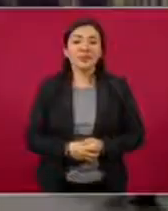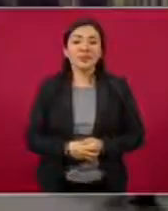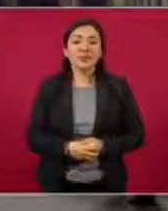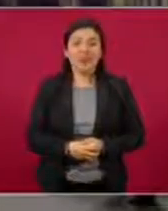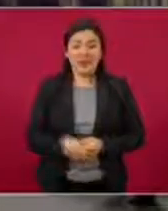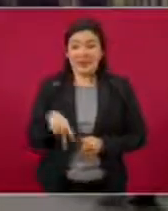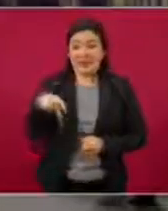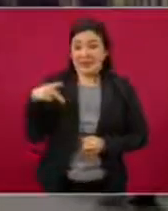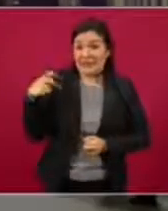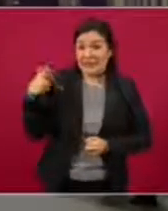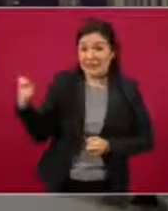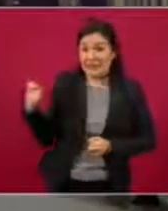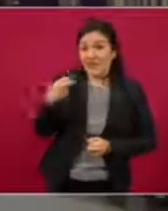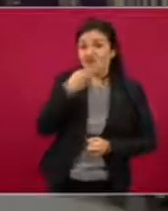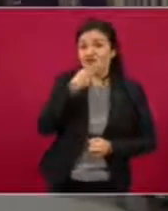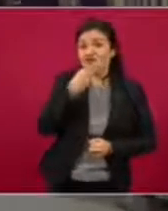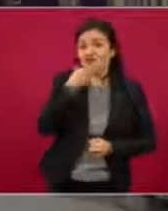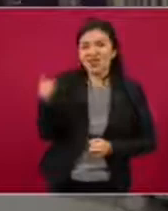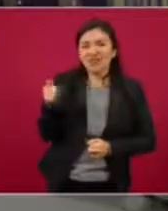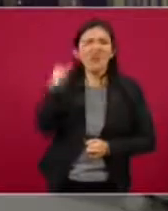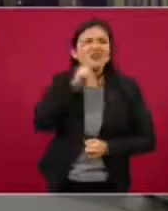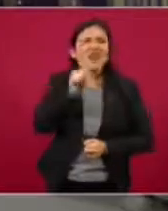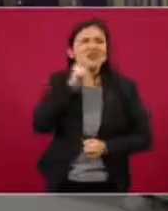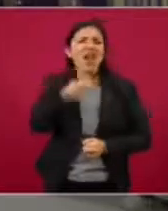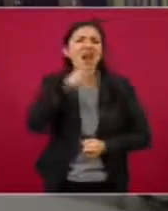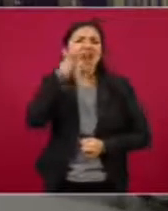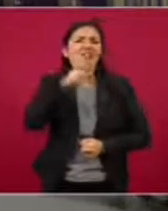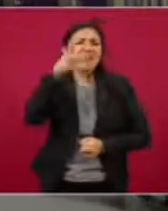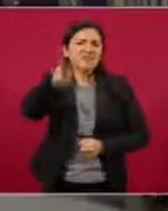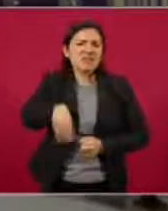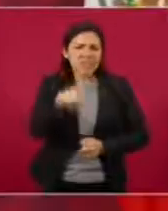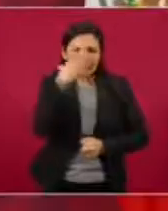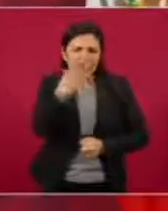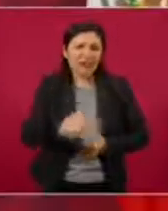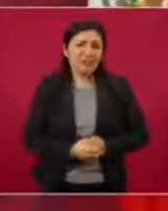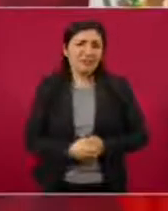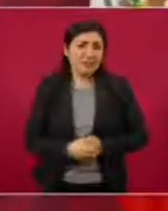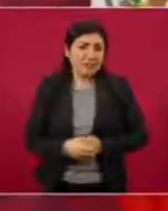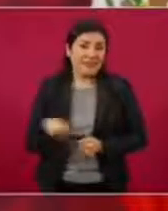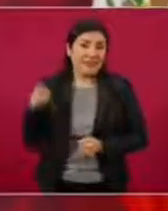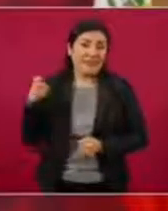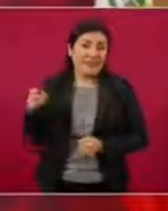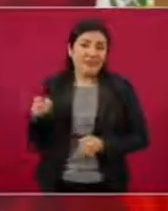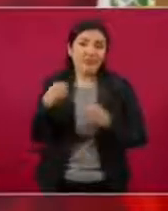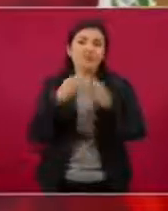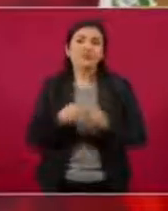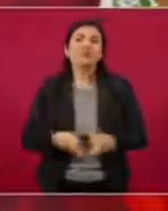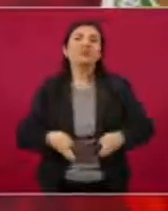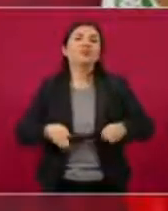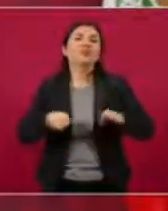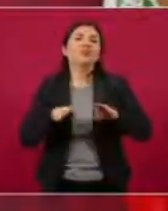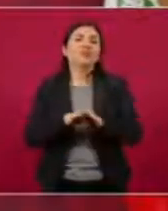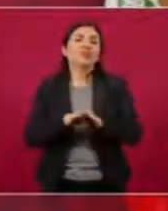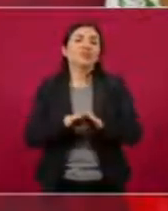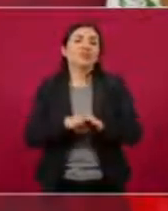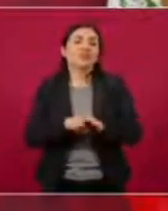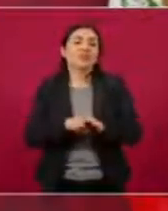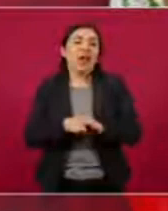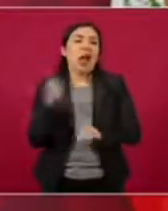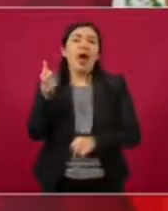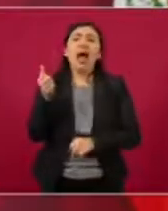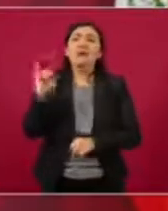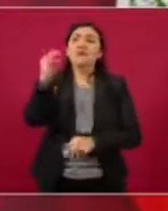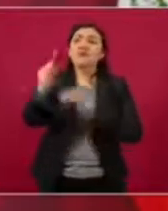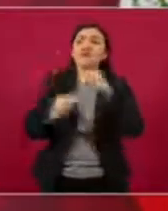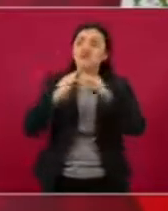Pero él es muy franco, es lo que prevalece en el mundo,